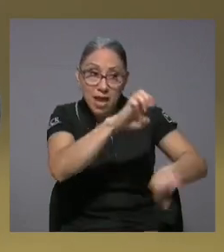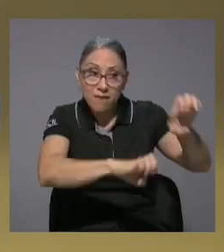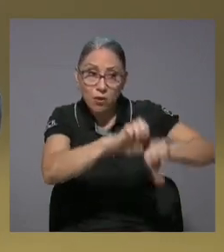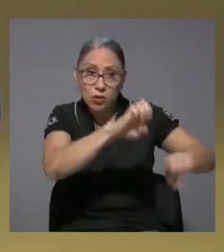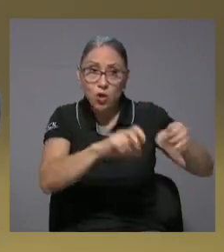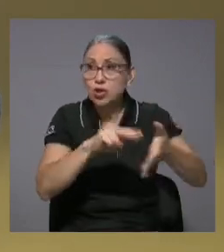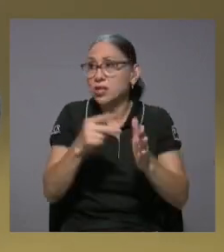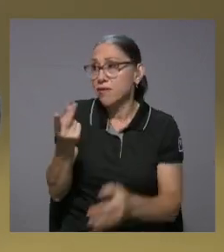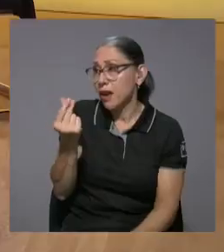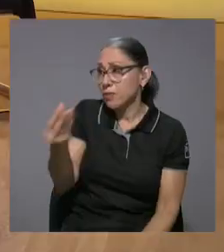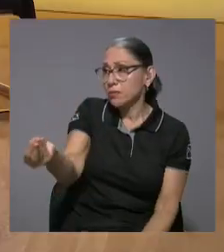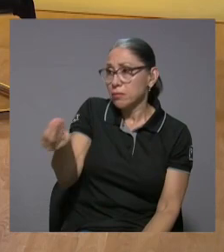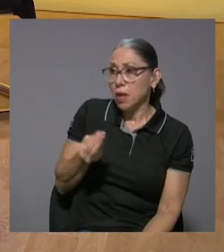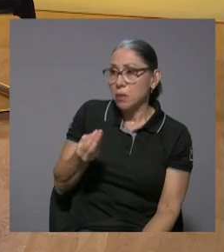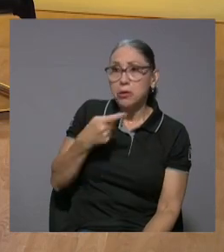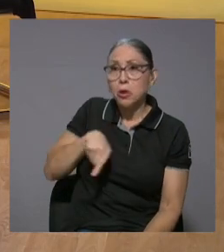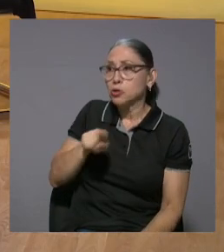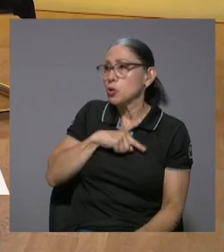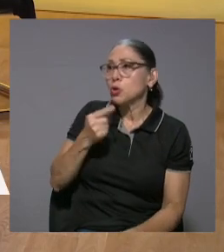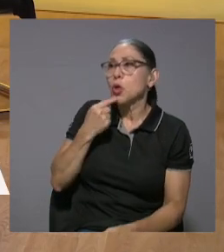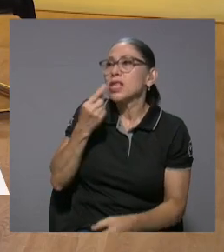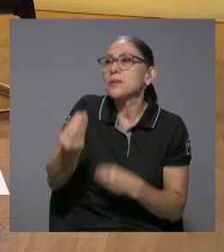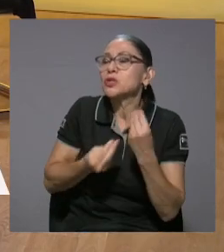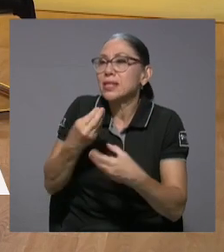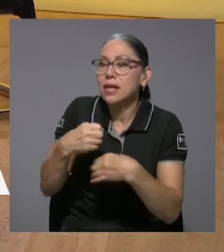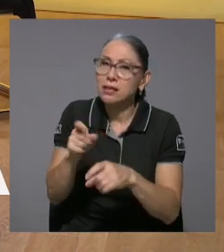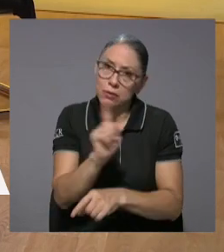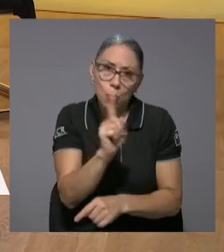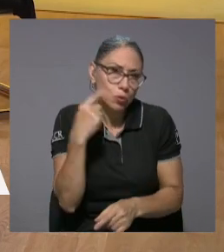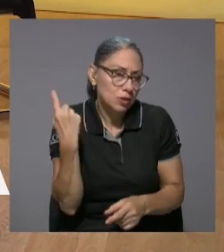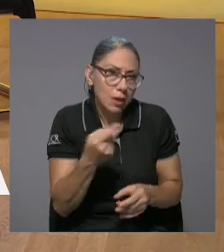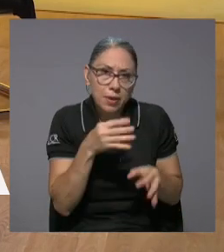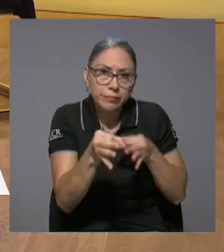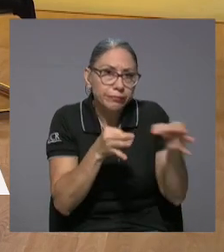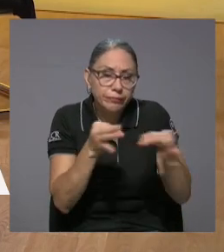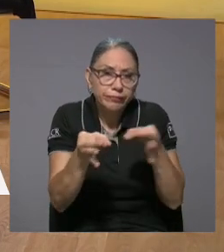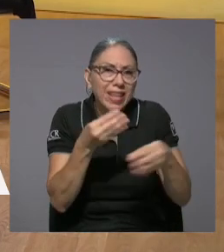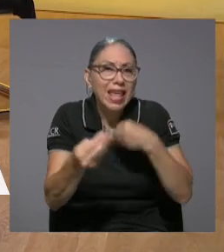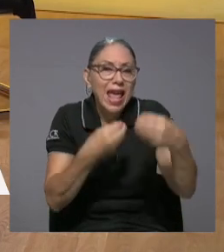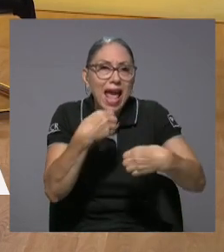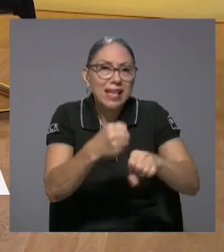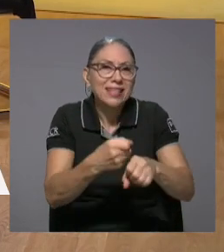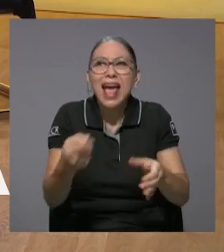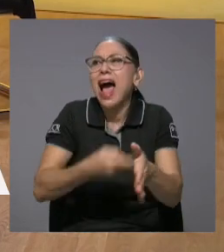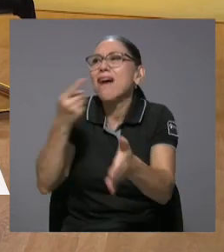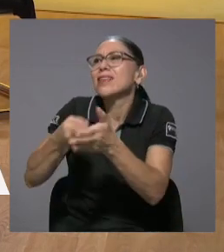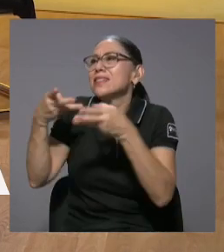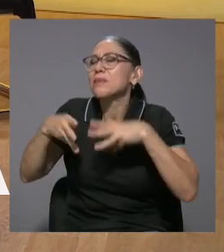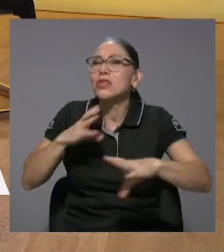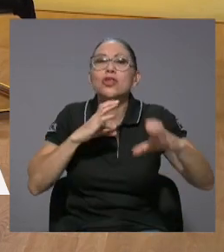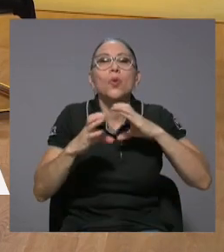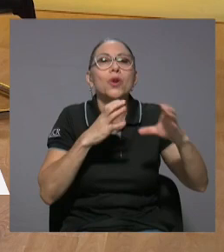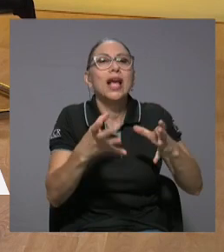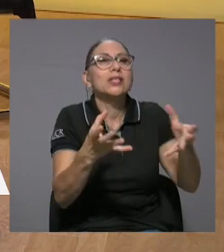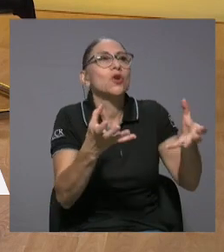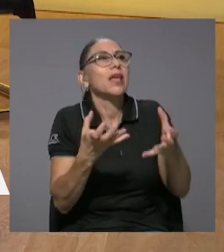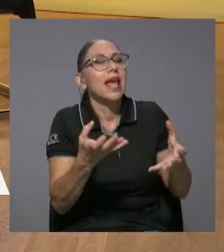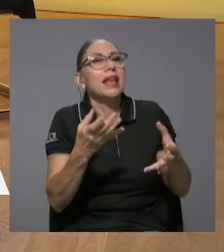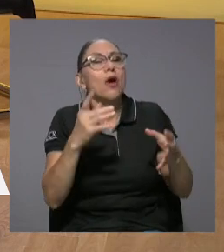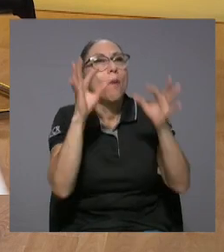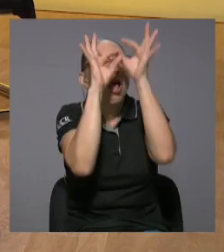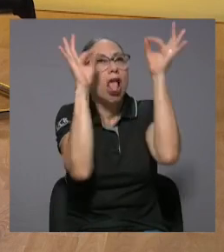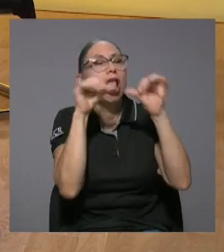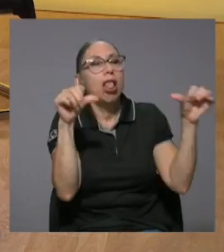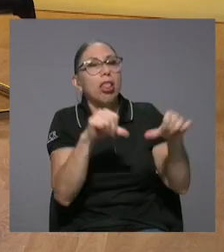que es este concepto muy incómodo que se discuten a veces en medios. Eso no tiene ningún sentido. Claro que rendimos cuentas, el Estado, la educación